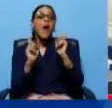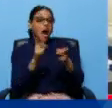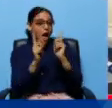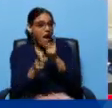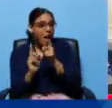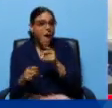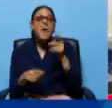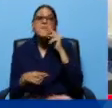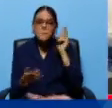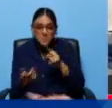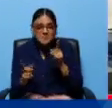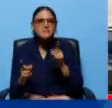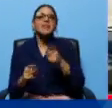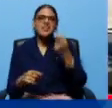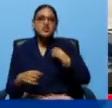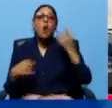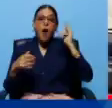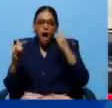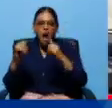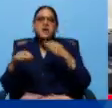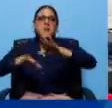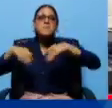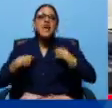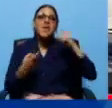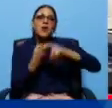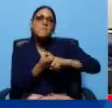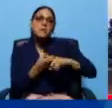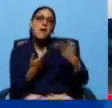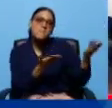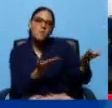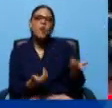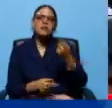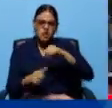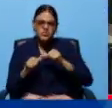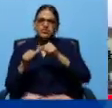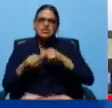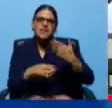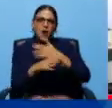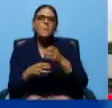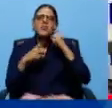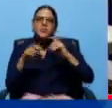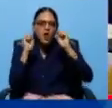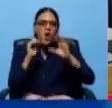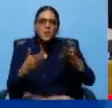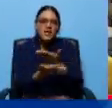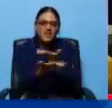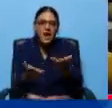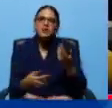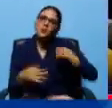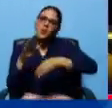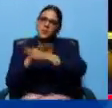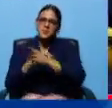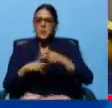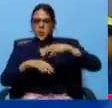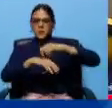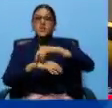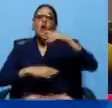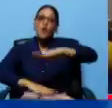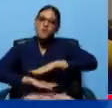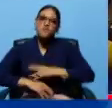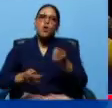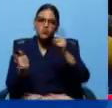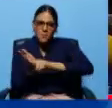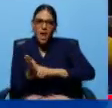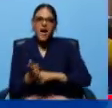Estaba en la playa con Silita. Bueno, seguimos recorriendo entonces. Bueno, que Dios las bendiga, muchachas. Gracias, muchachos. Una foto aquí. Acá con el